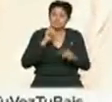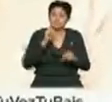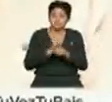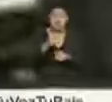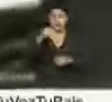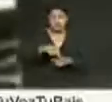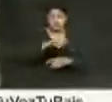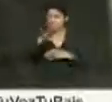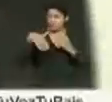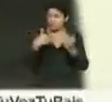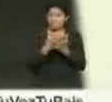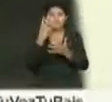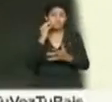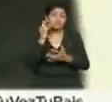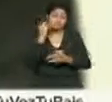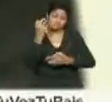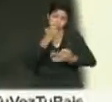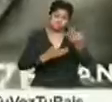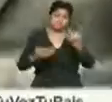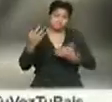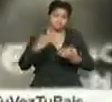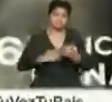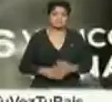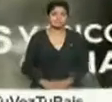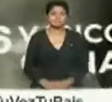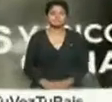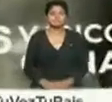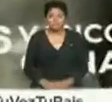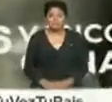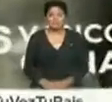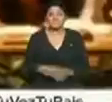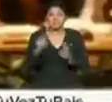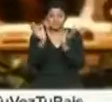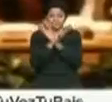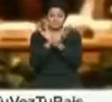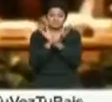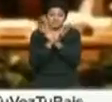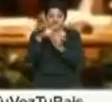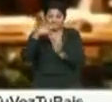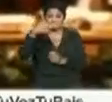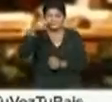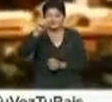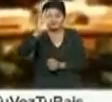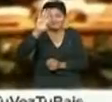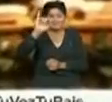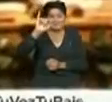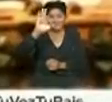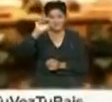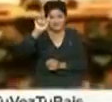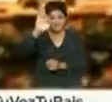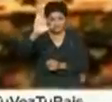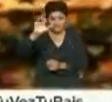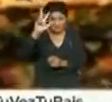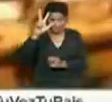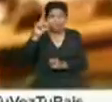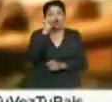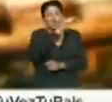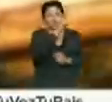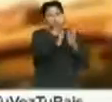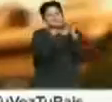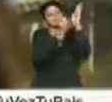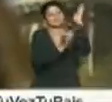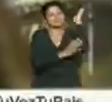el conocimiento. Estos proyectos ganadores serán presentados durante la conferencia Hábitat 3, a la que llegarán más de